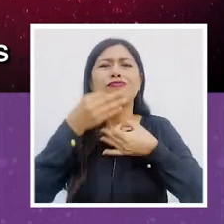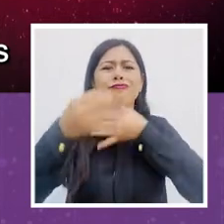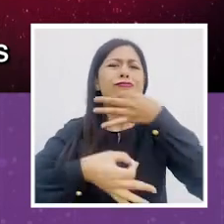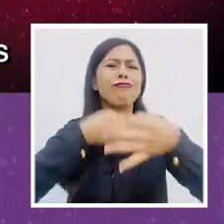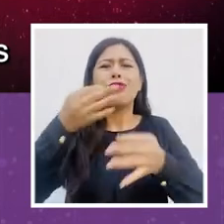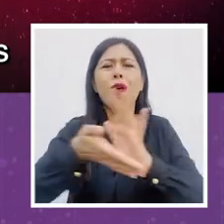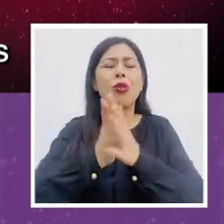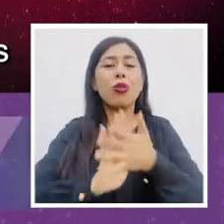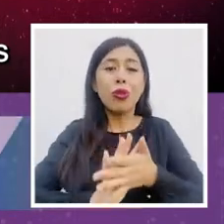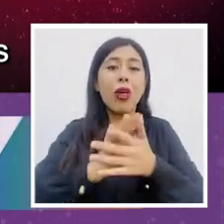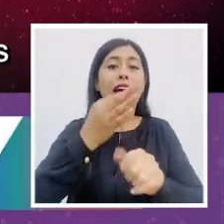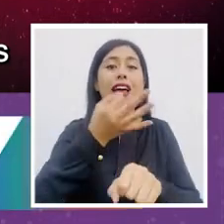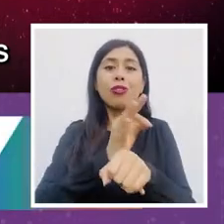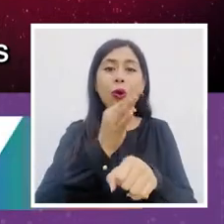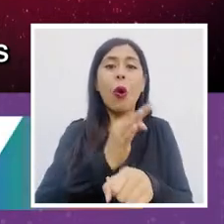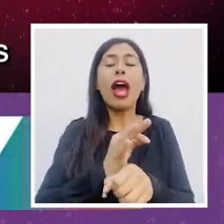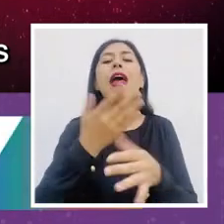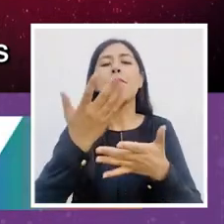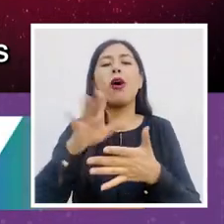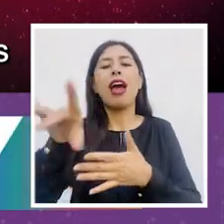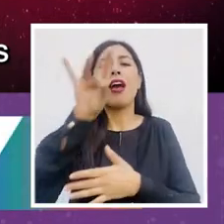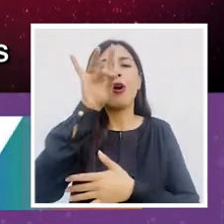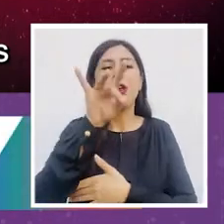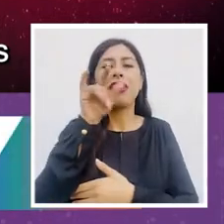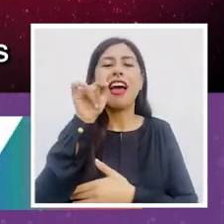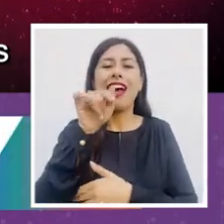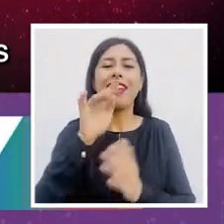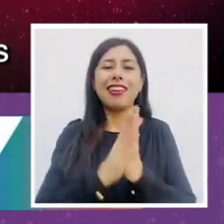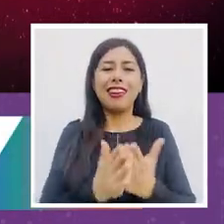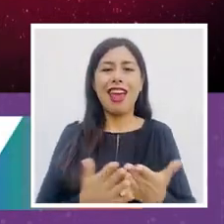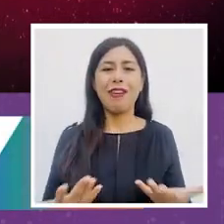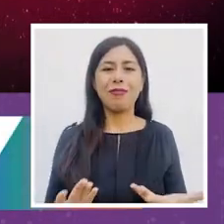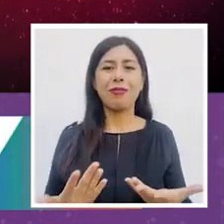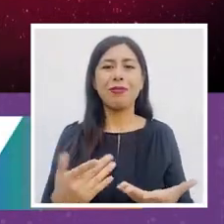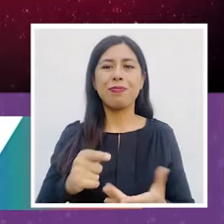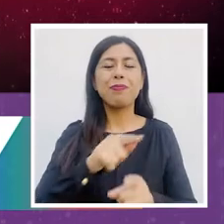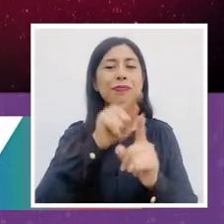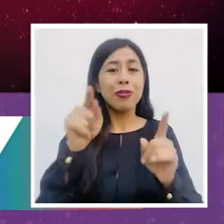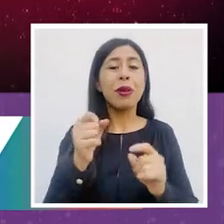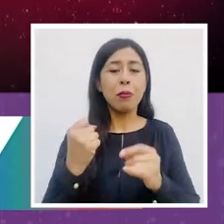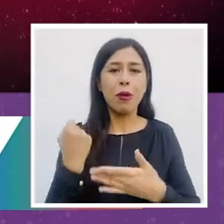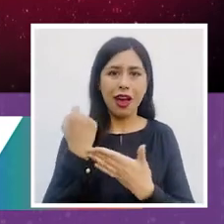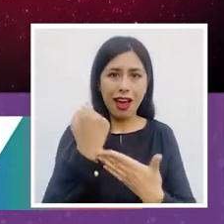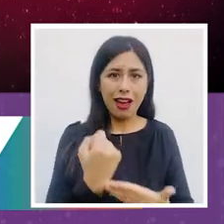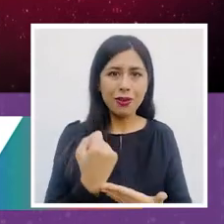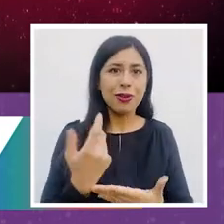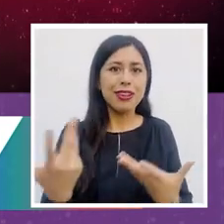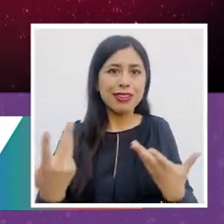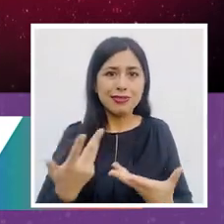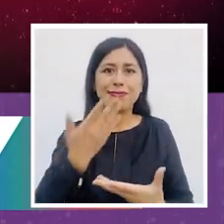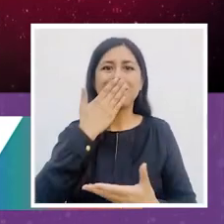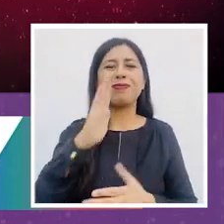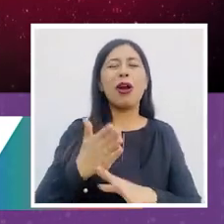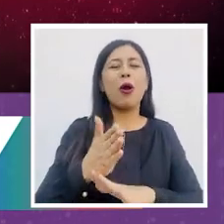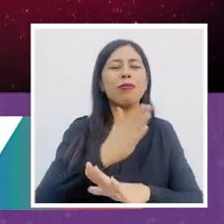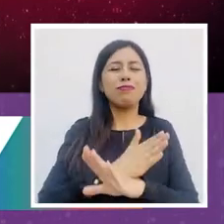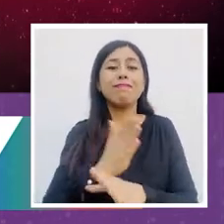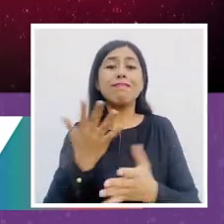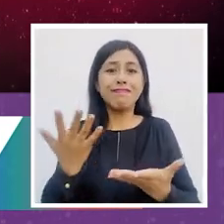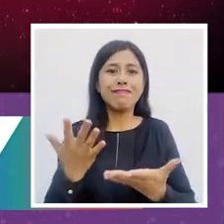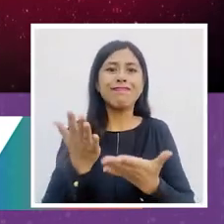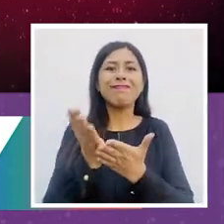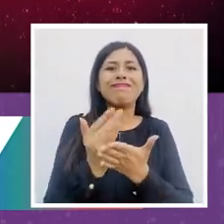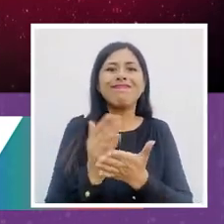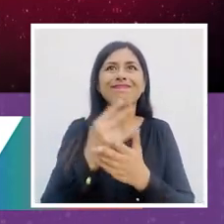recomendaciones para poder encontrar este libro que los puede ayudar a llegar mejor preparados para